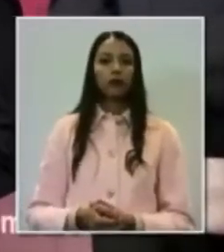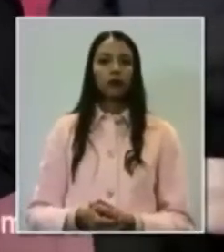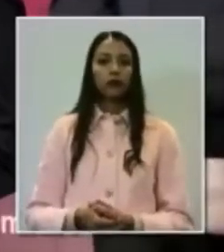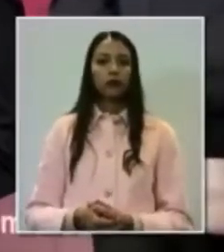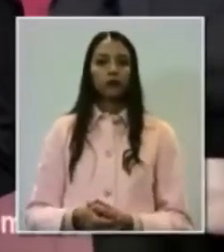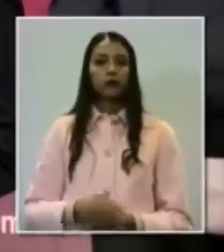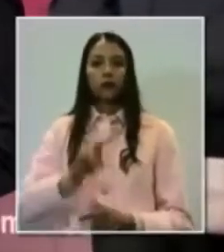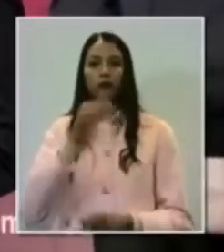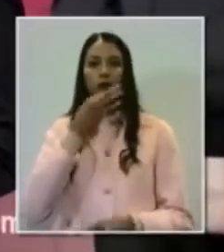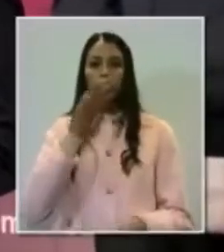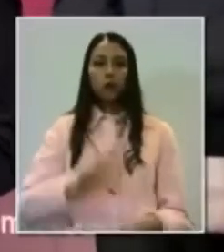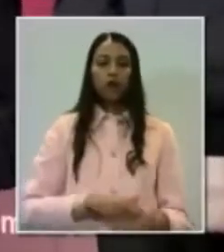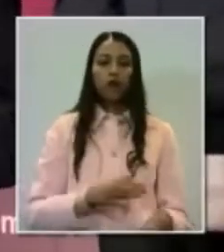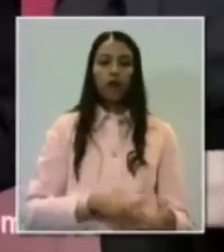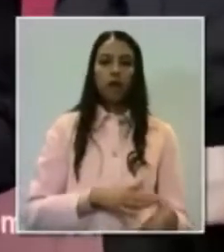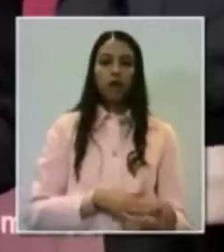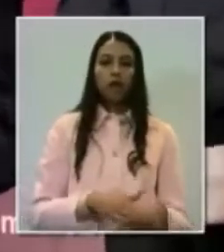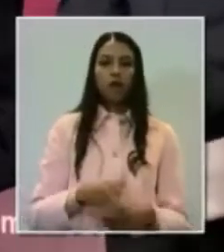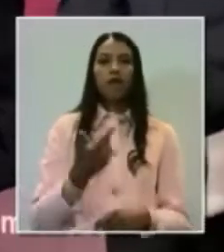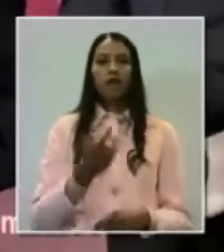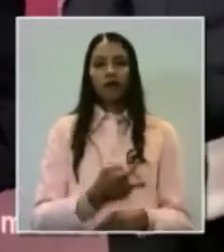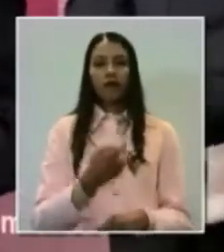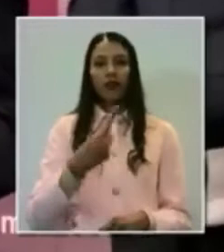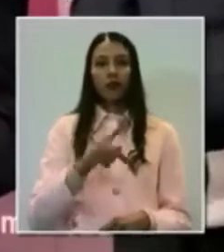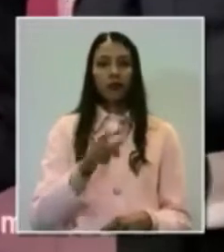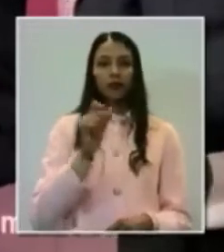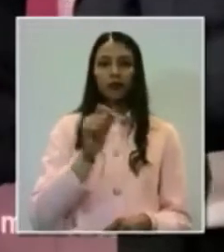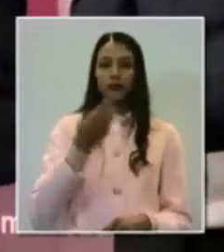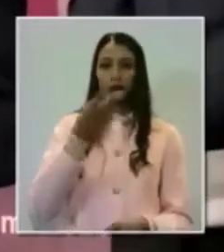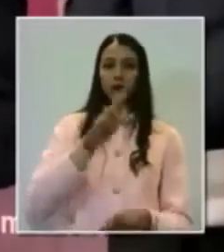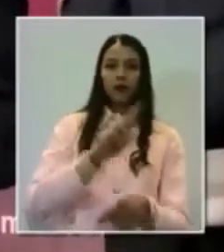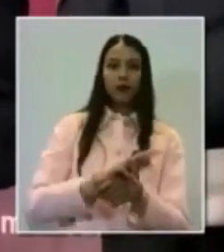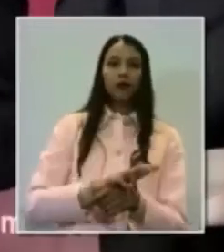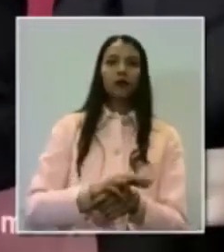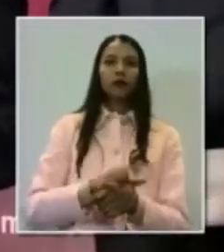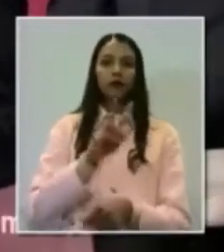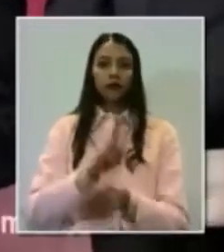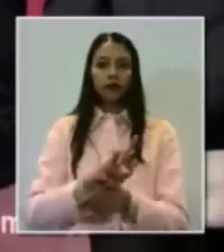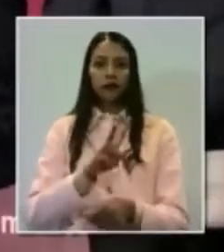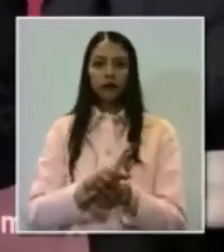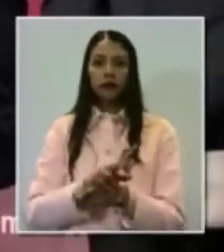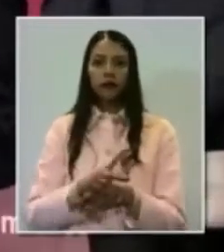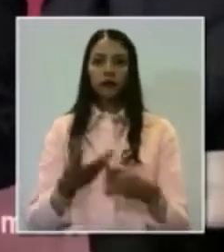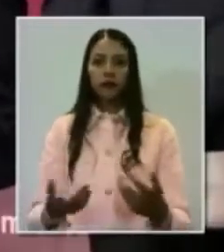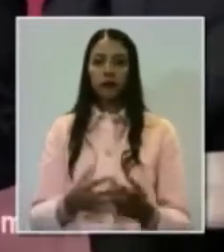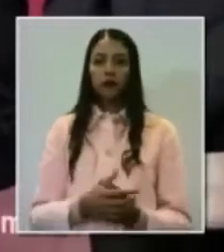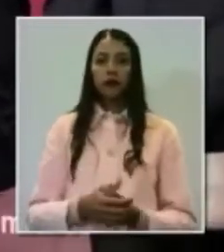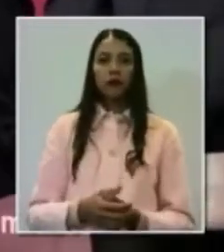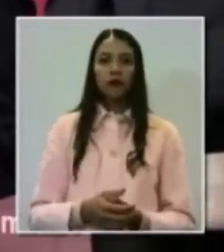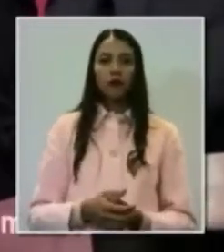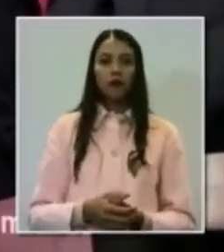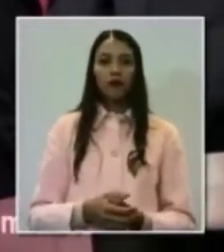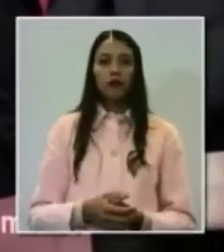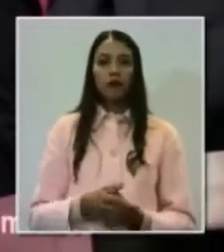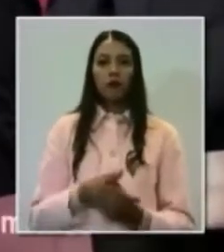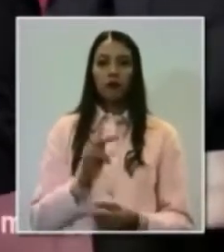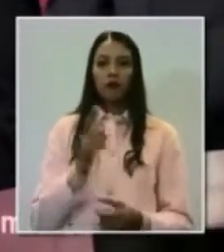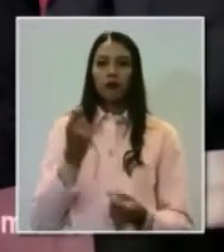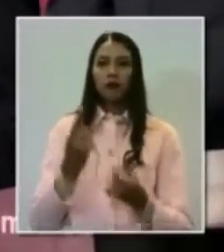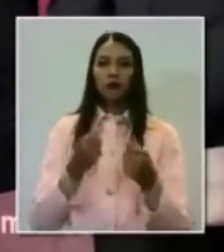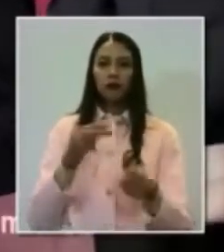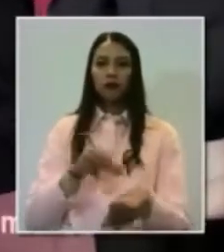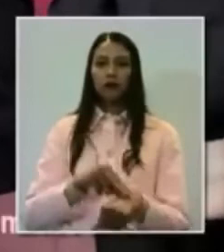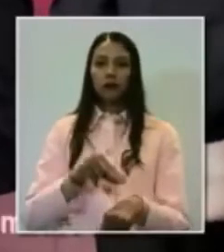de no reportar la vacancia real, pero esto venía desde las mismas direcciones, de las mismas supervisiones. Se salvó,